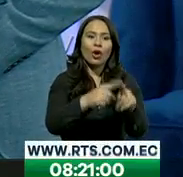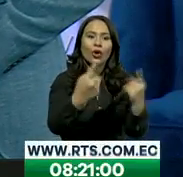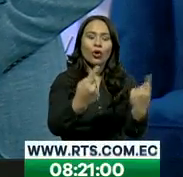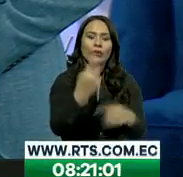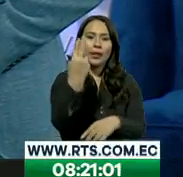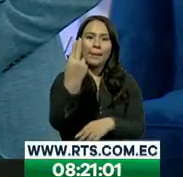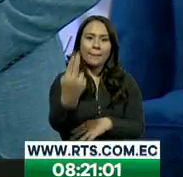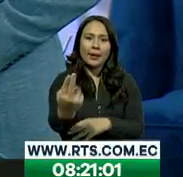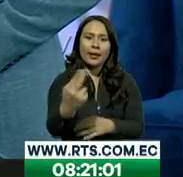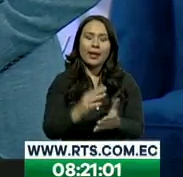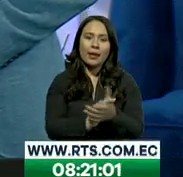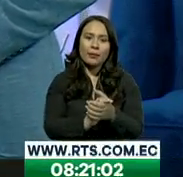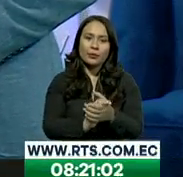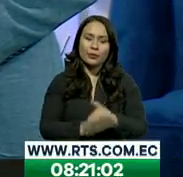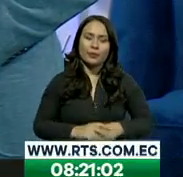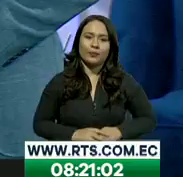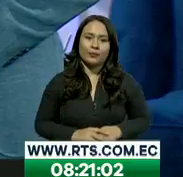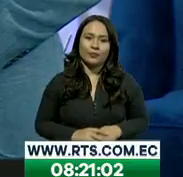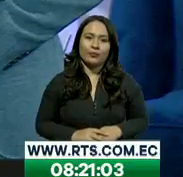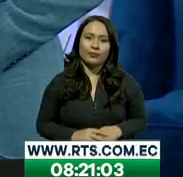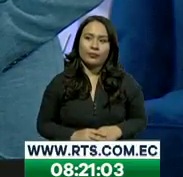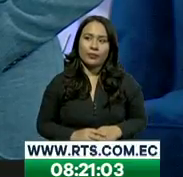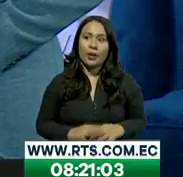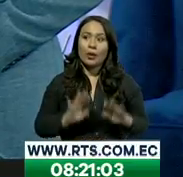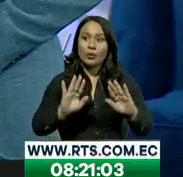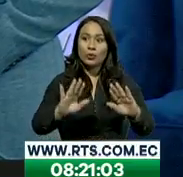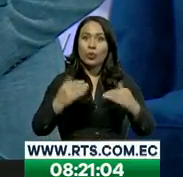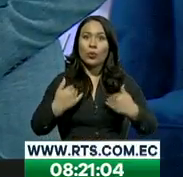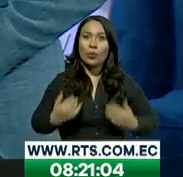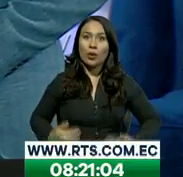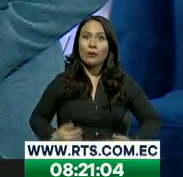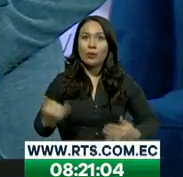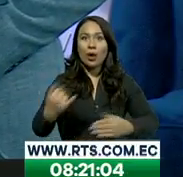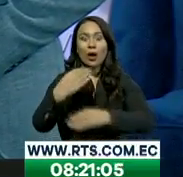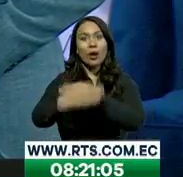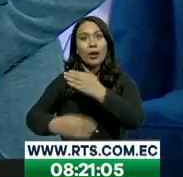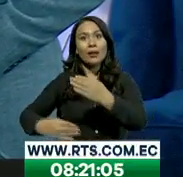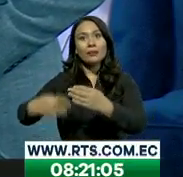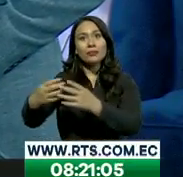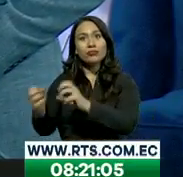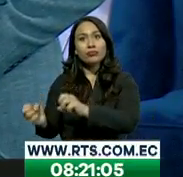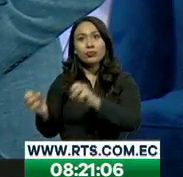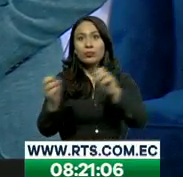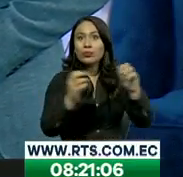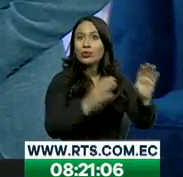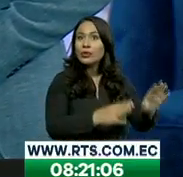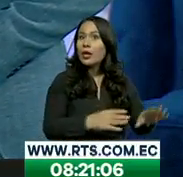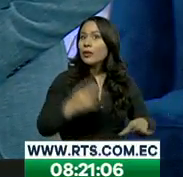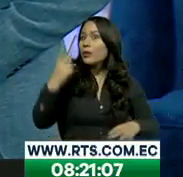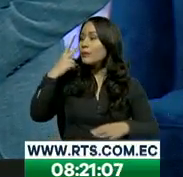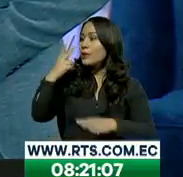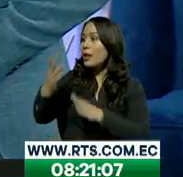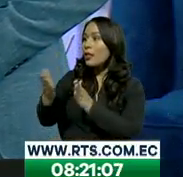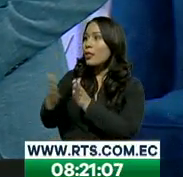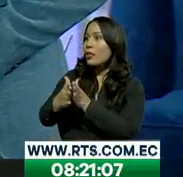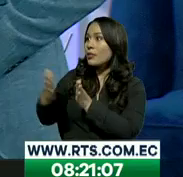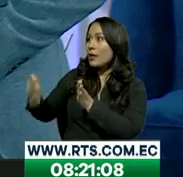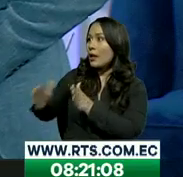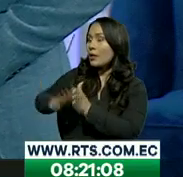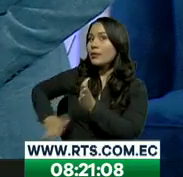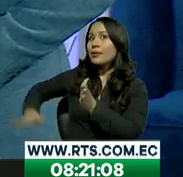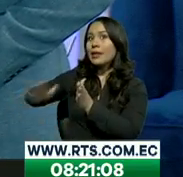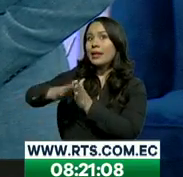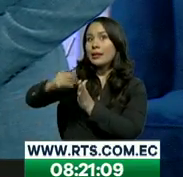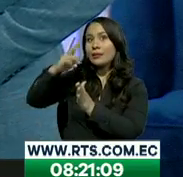una pareja de esposos. Sus cuerpos fueron encontrados embalados y abandonados hacia un costado del Estero Salado en